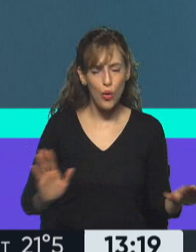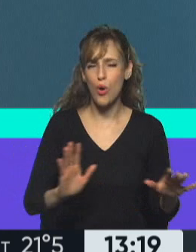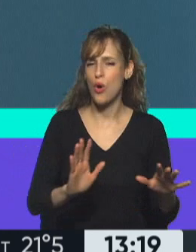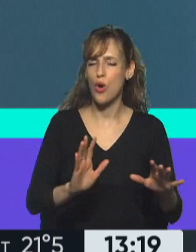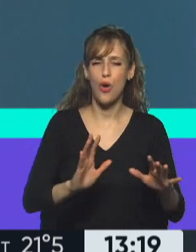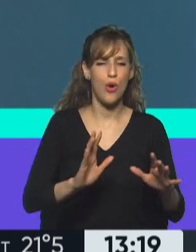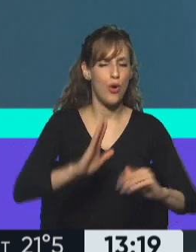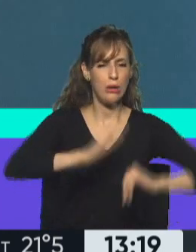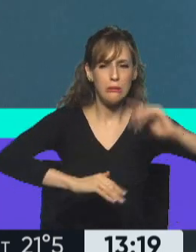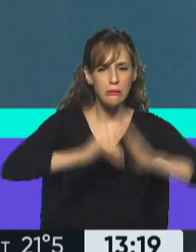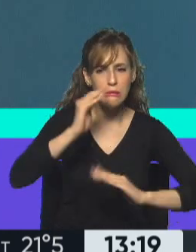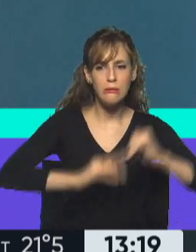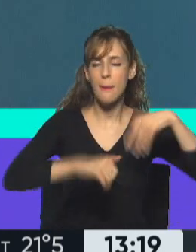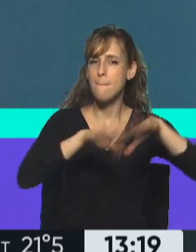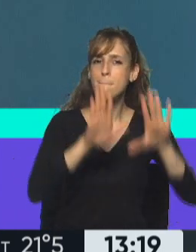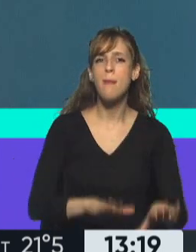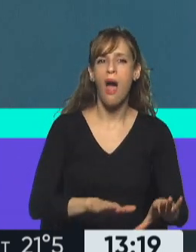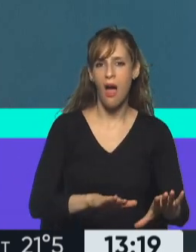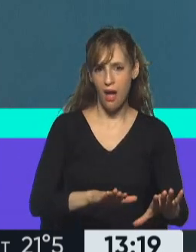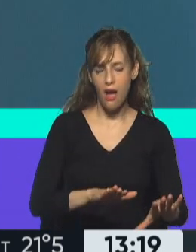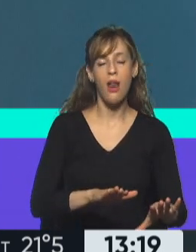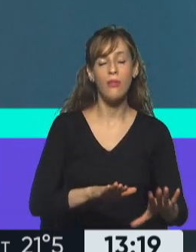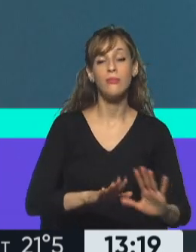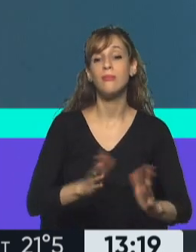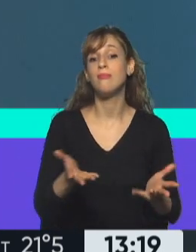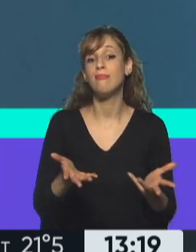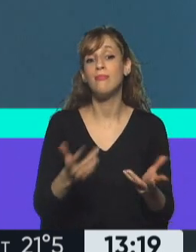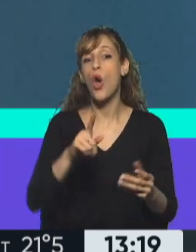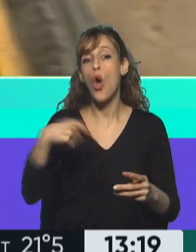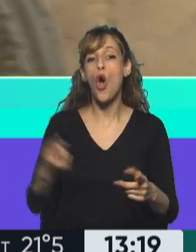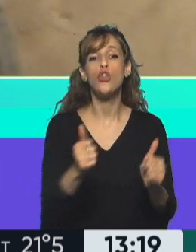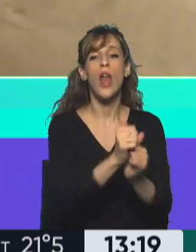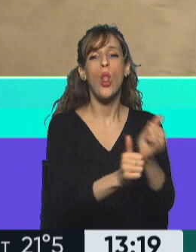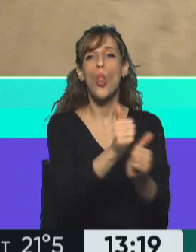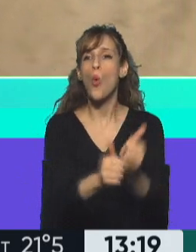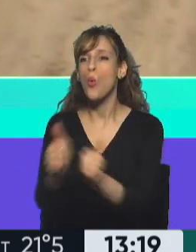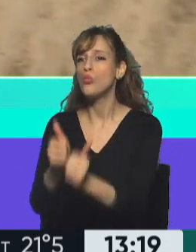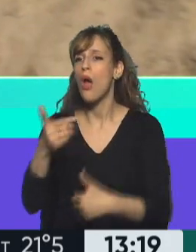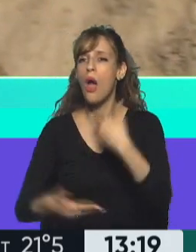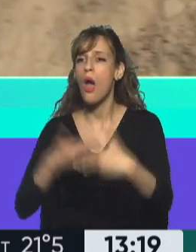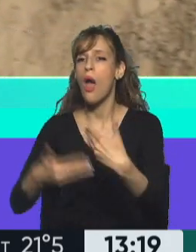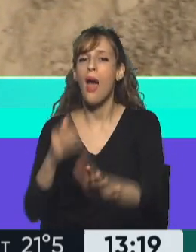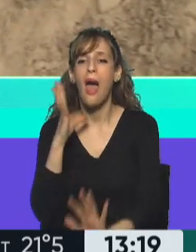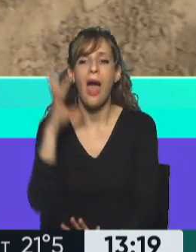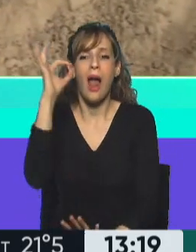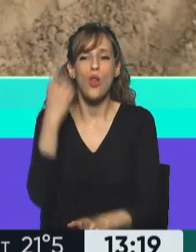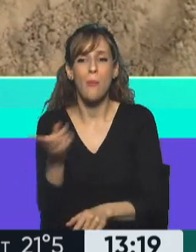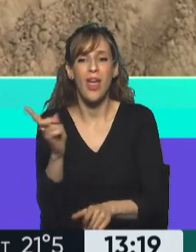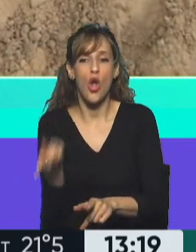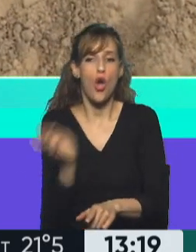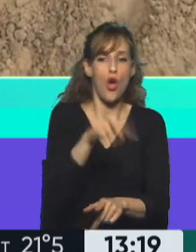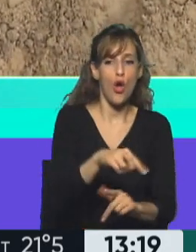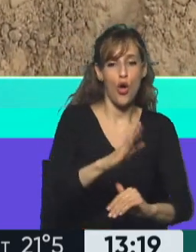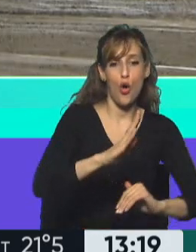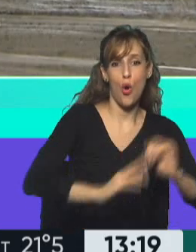en mayor o menor medida trabajando. La construcción quedó prácticamente paralizada, a excepción de las pequeñas obras esenciales,